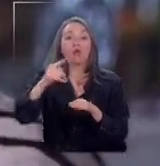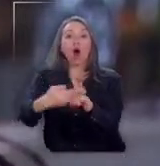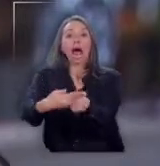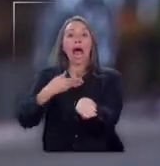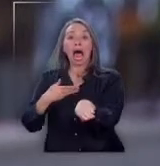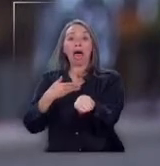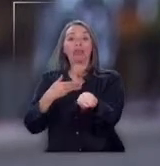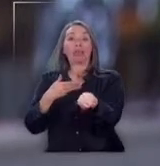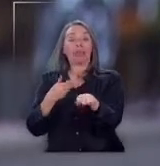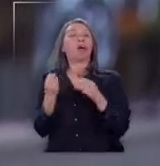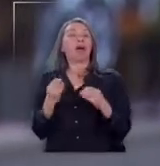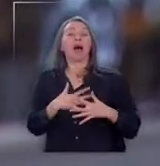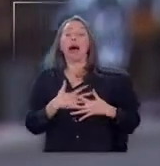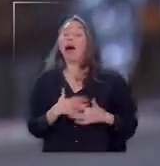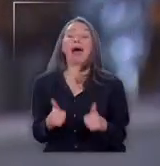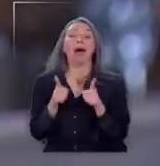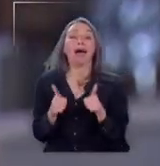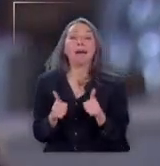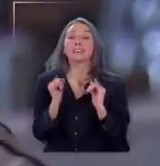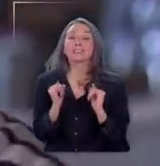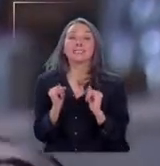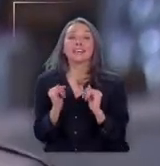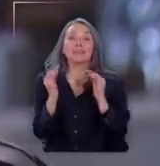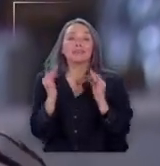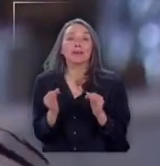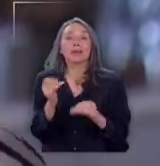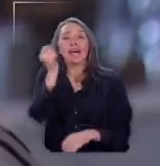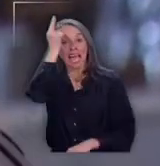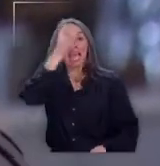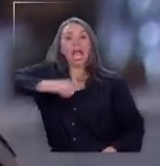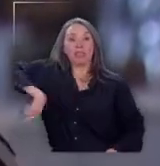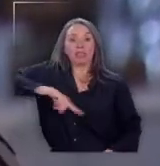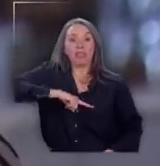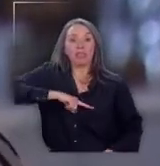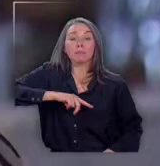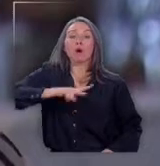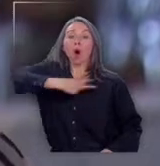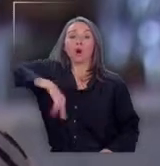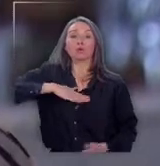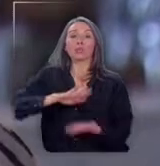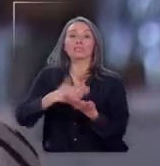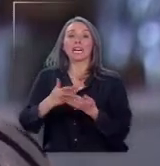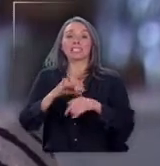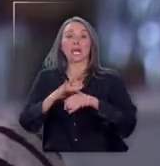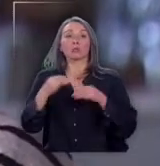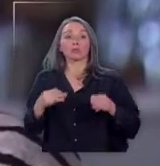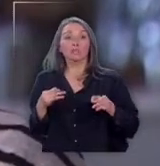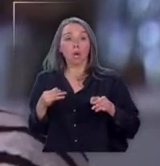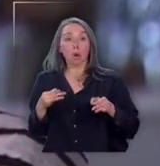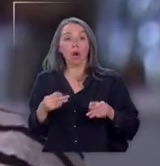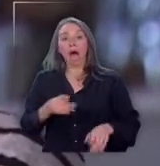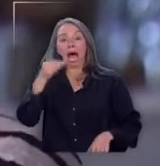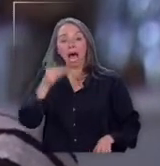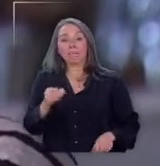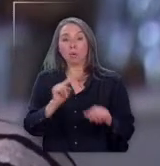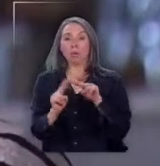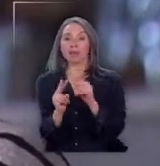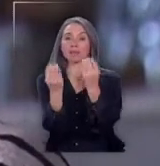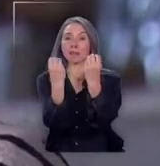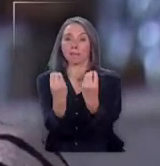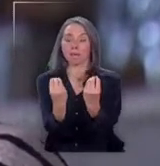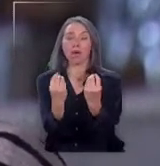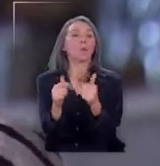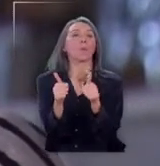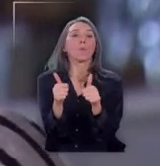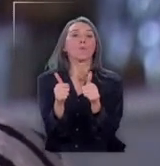adelantó se siente genial Sí definitivamente entendimos que era por nuestra salud y seguridad y hay que asegurarnos de hacerlo bien